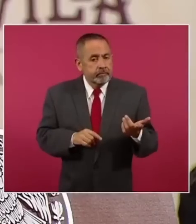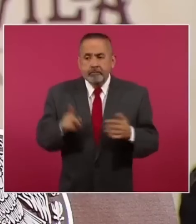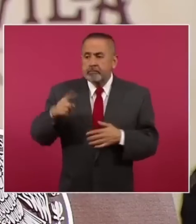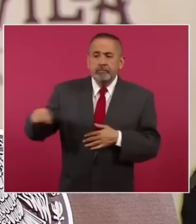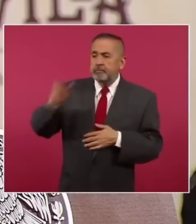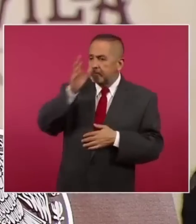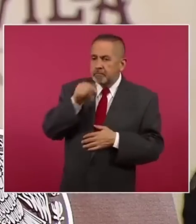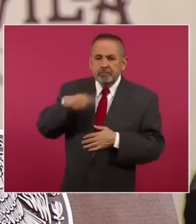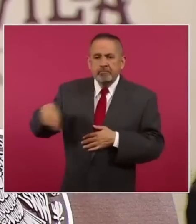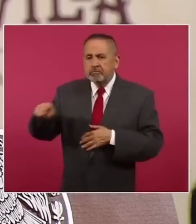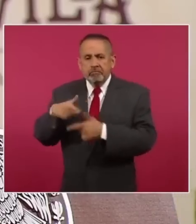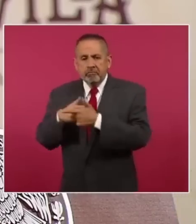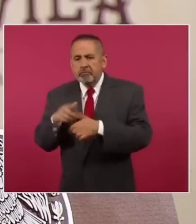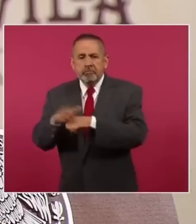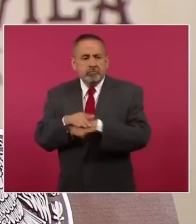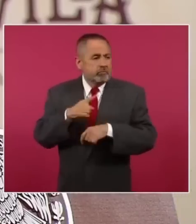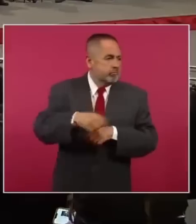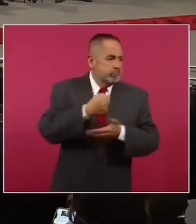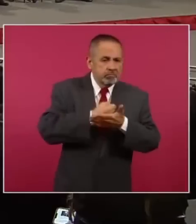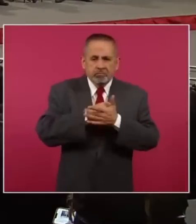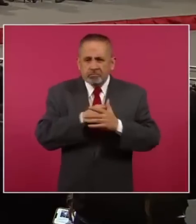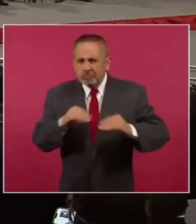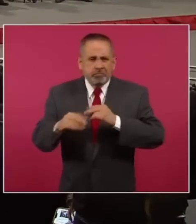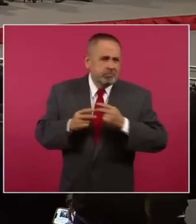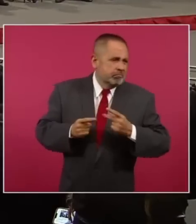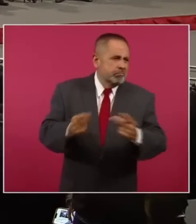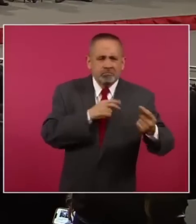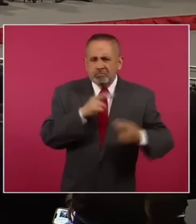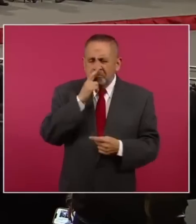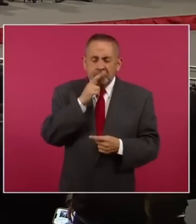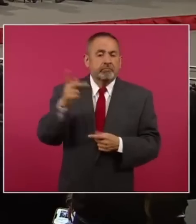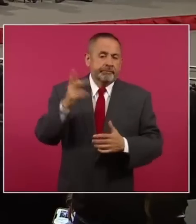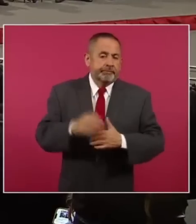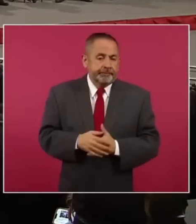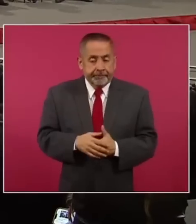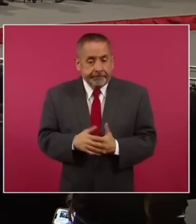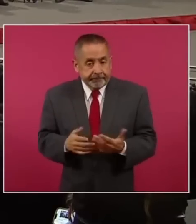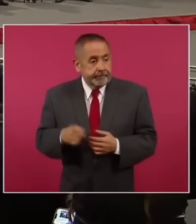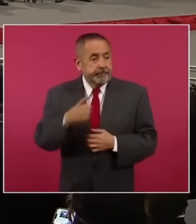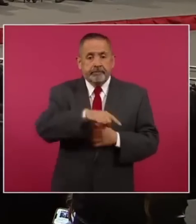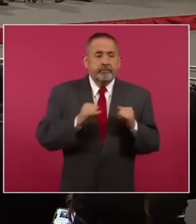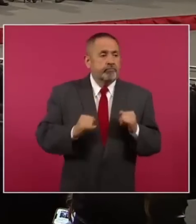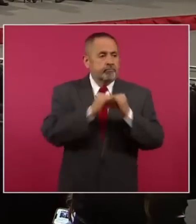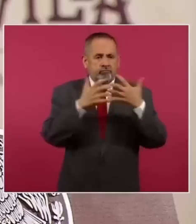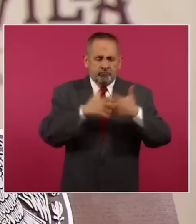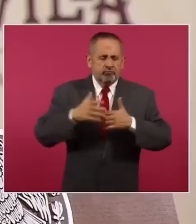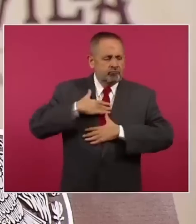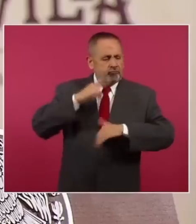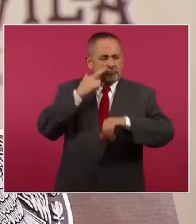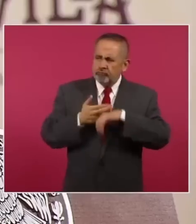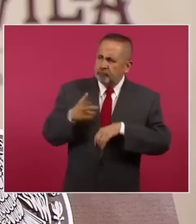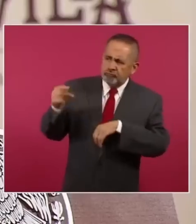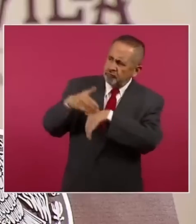no ha podido hacerlo gracias a una combinación de movilizaciones ciudadanas y el funcionamiento de instituciones que se toman en serio su